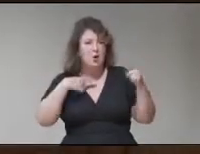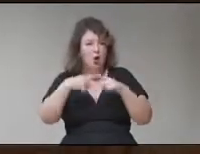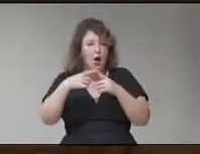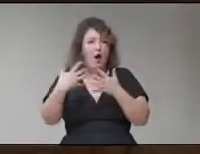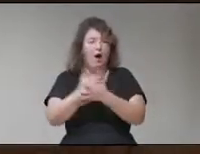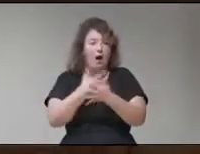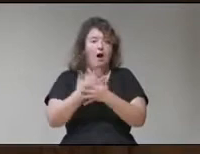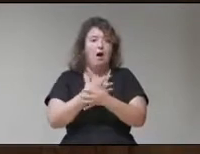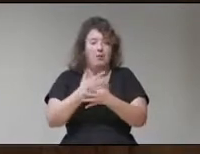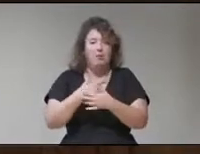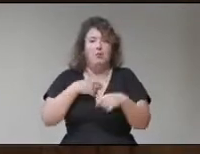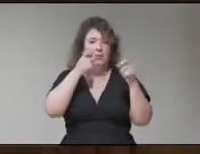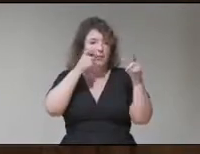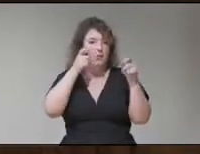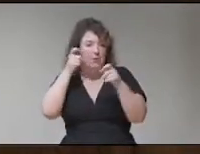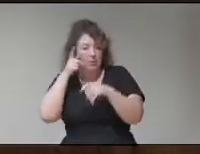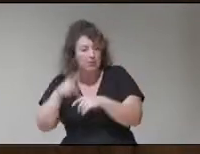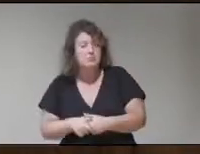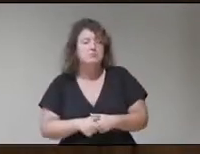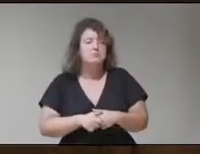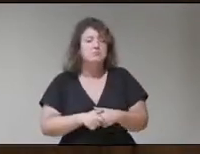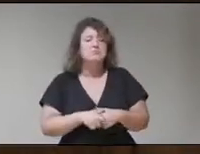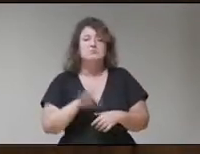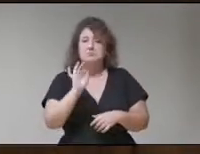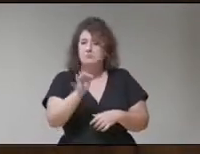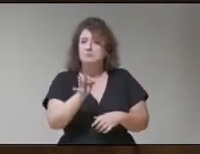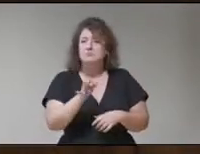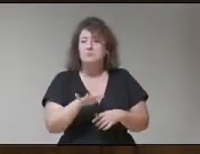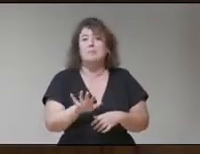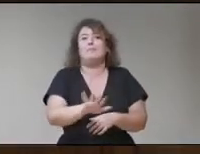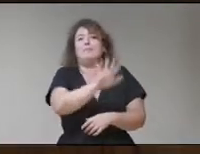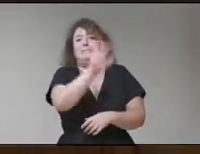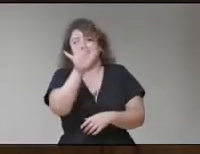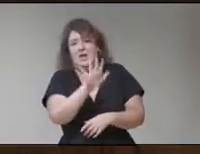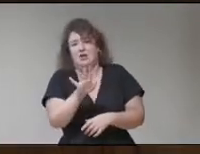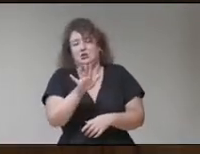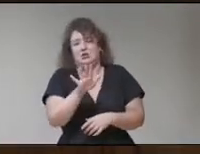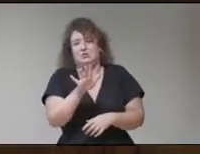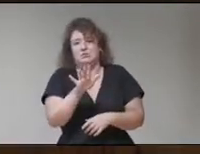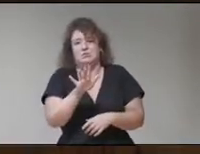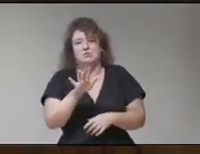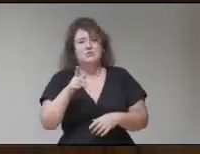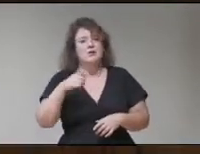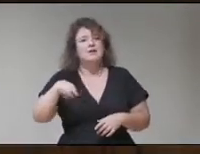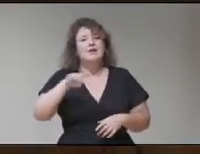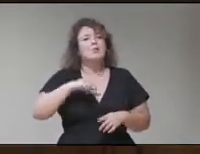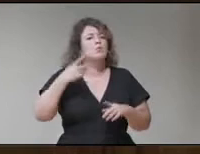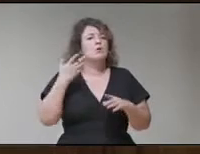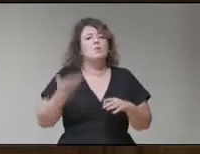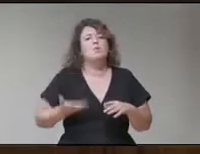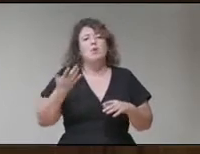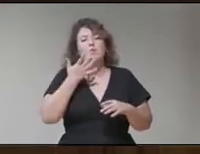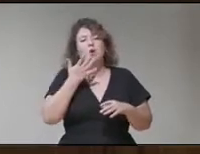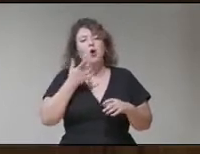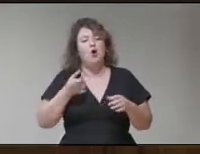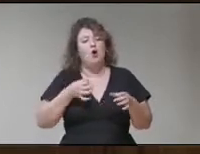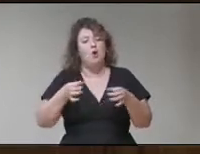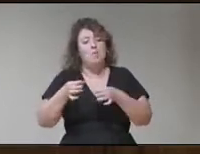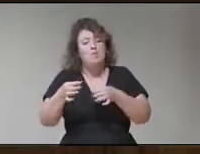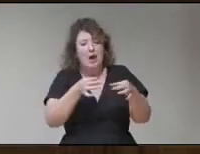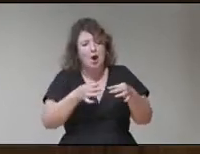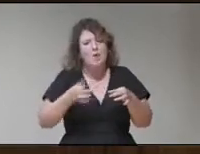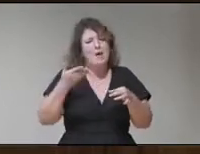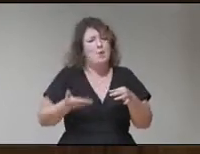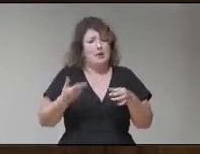contado y efectivamente parece que todos sabemos que son muy importantes los microbios que conviven con